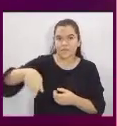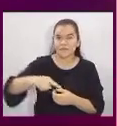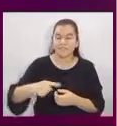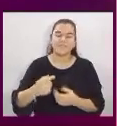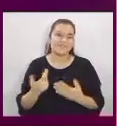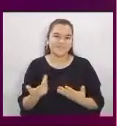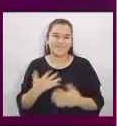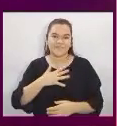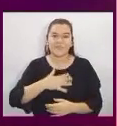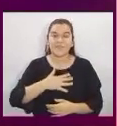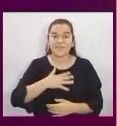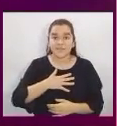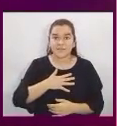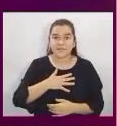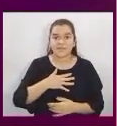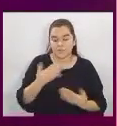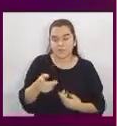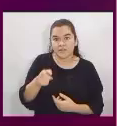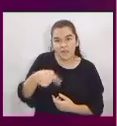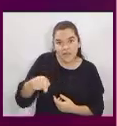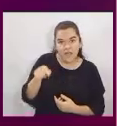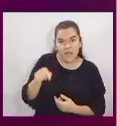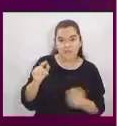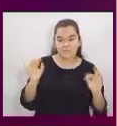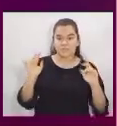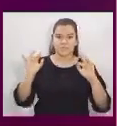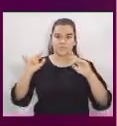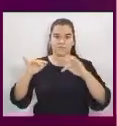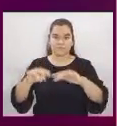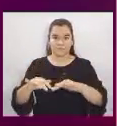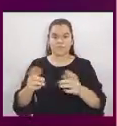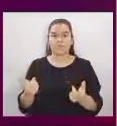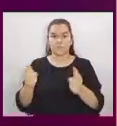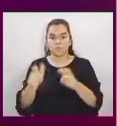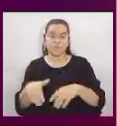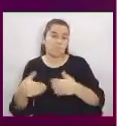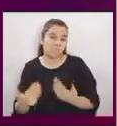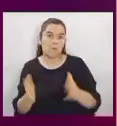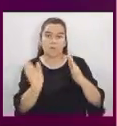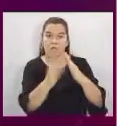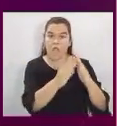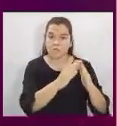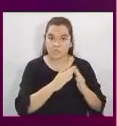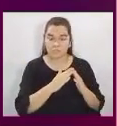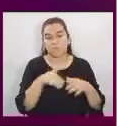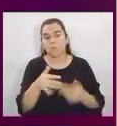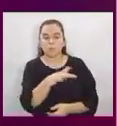los asociados, es un motivo de alegría poder reunirse